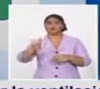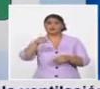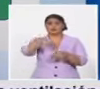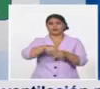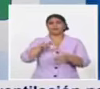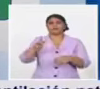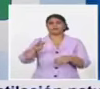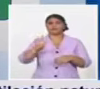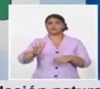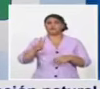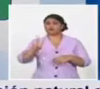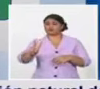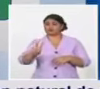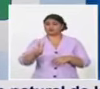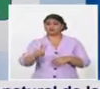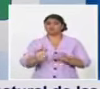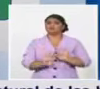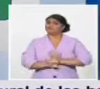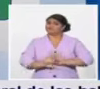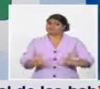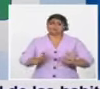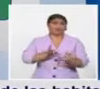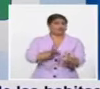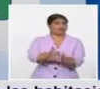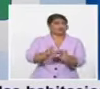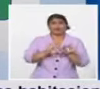riesgo, de más de 60 años de edad,